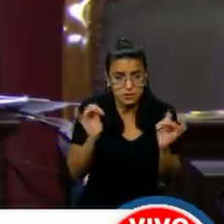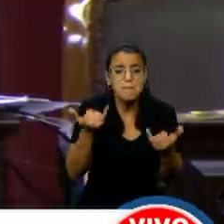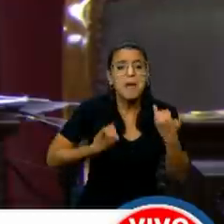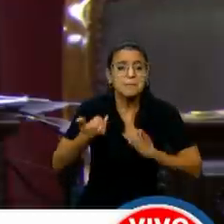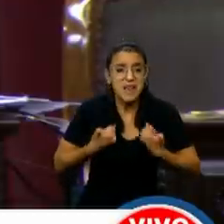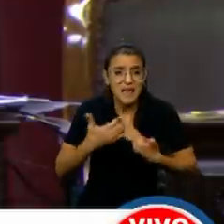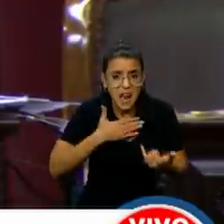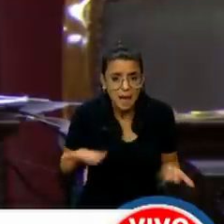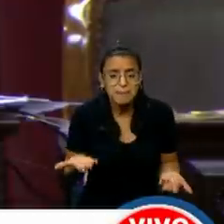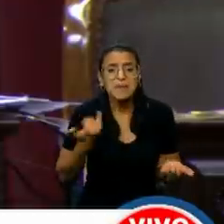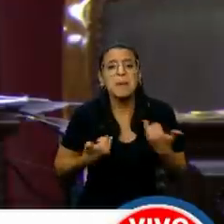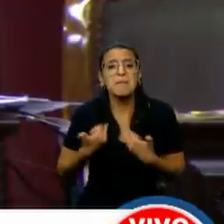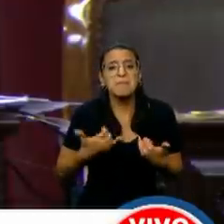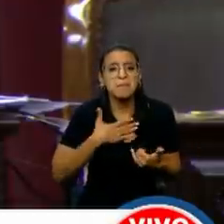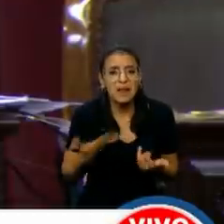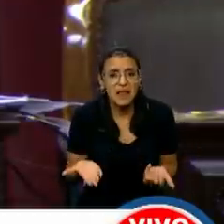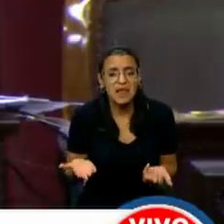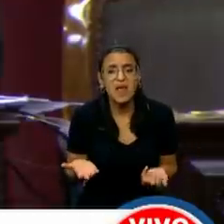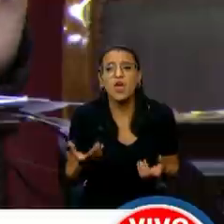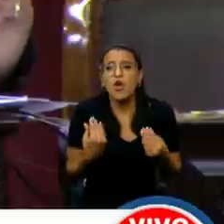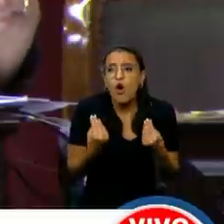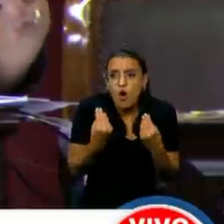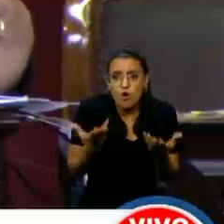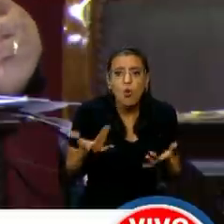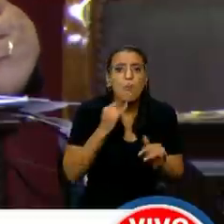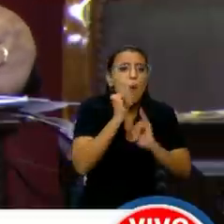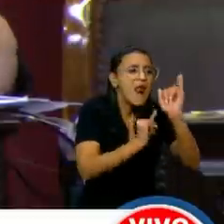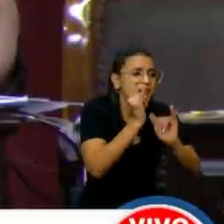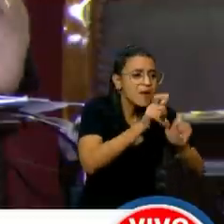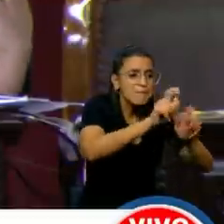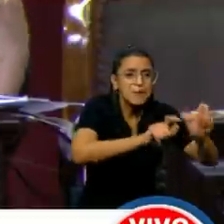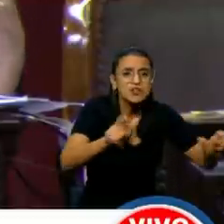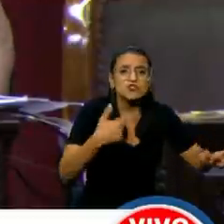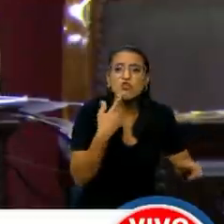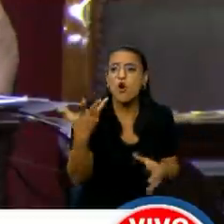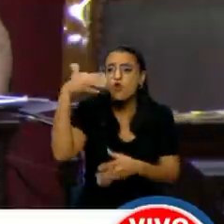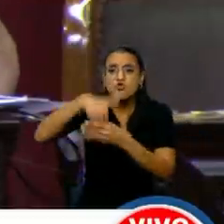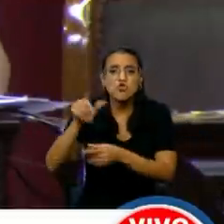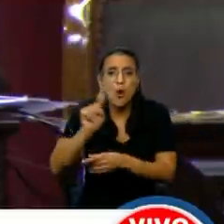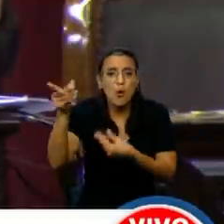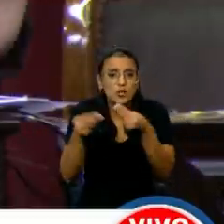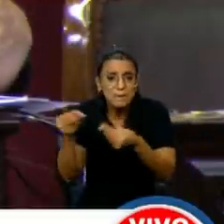expliquen a mí como y le van a decir a la gente que por no acompañar este presupuesto que es un presupuesto